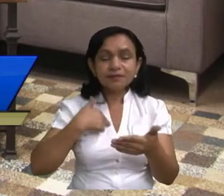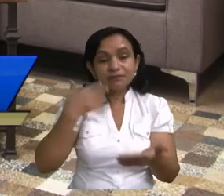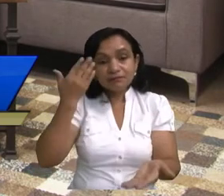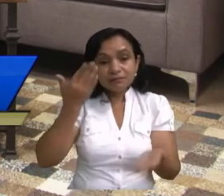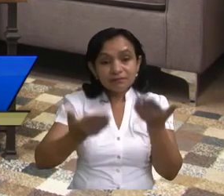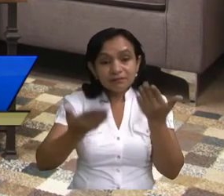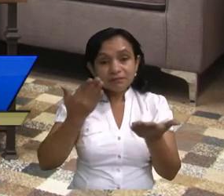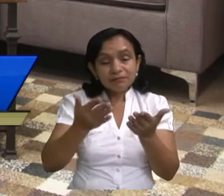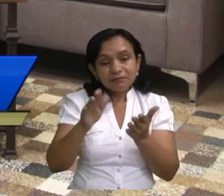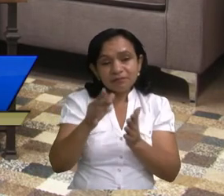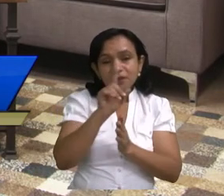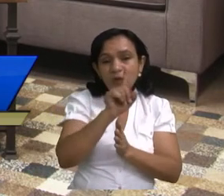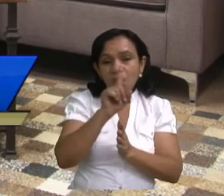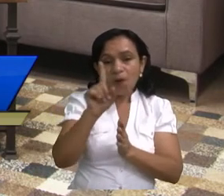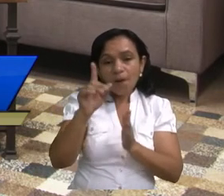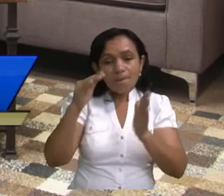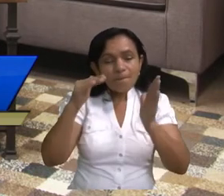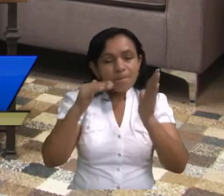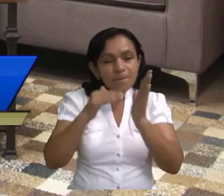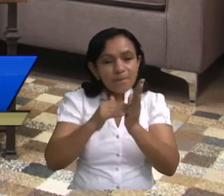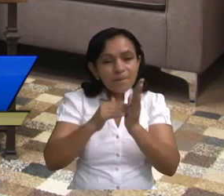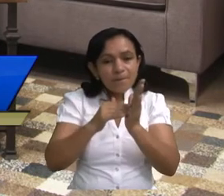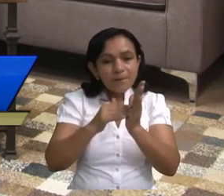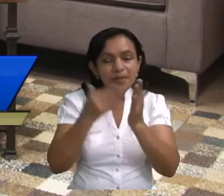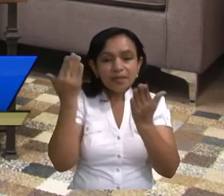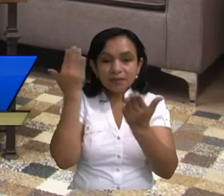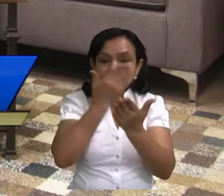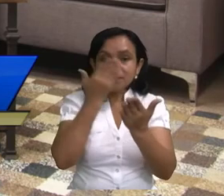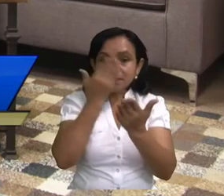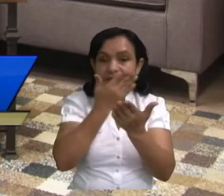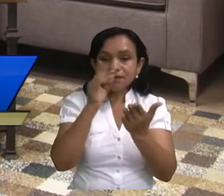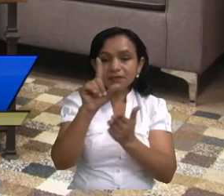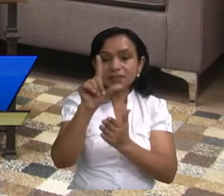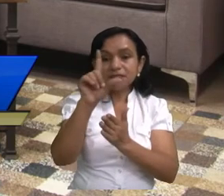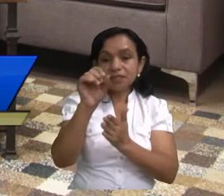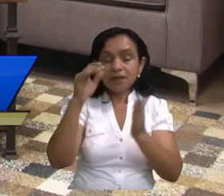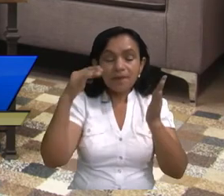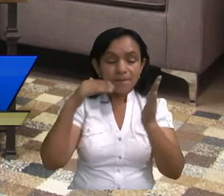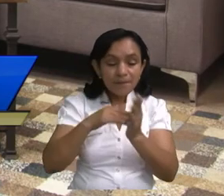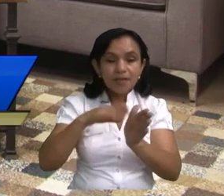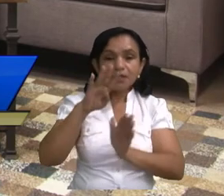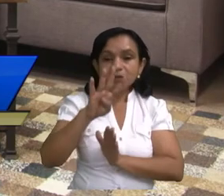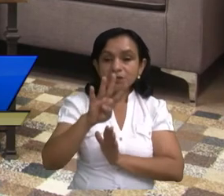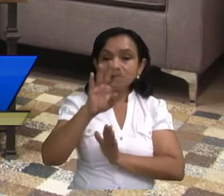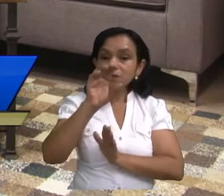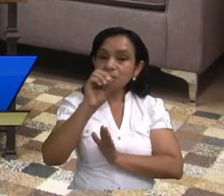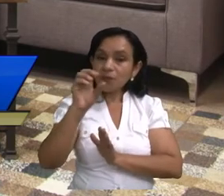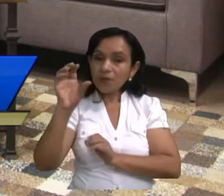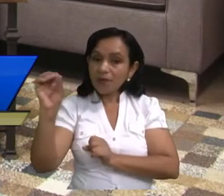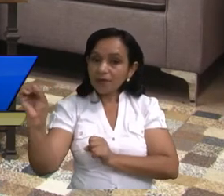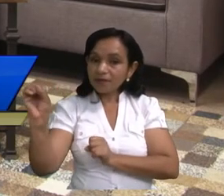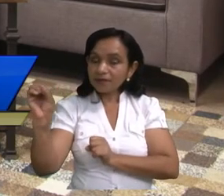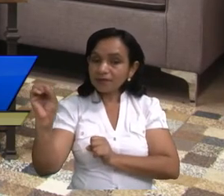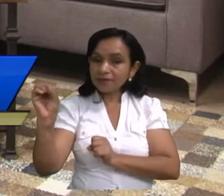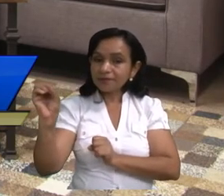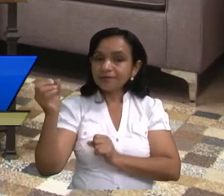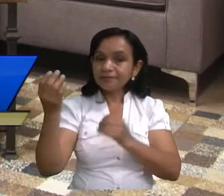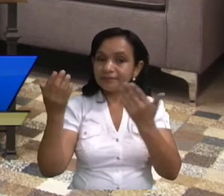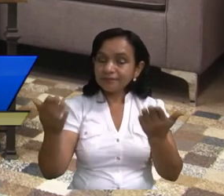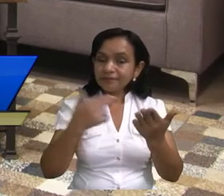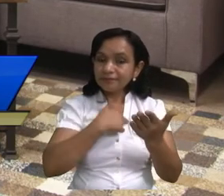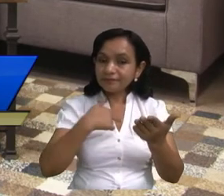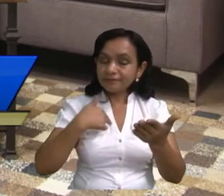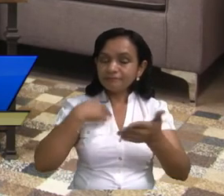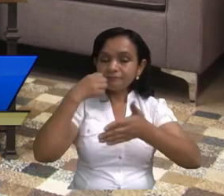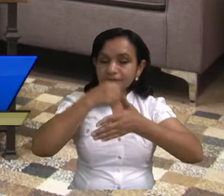llegar hasta los 11.000, porque nosotros hemos ofrecido 10.400, pero esto también hay esfuerzos